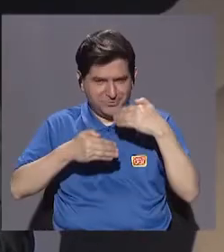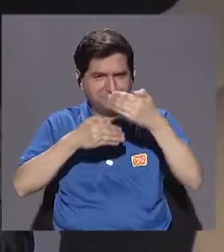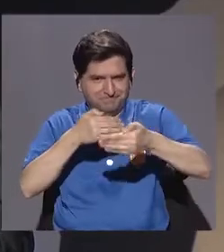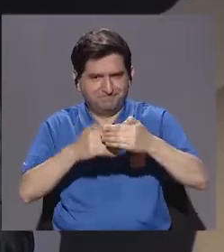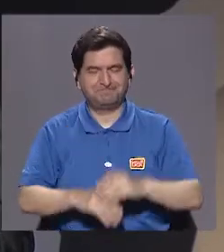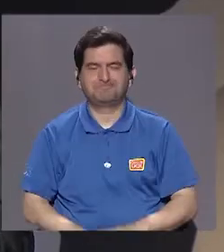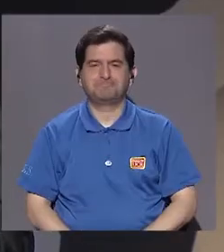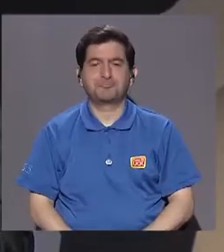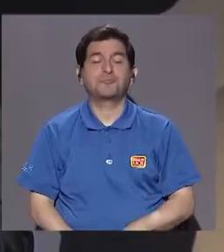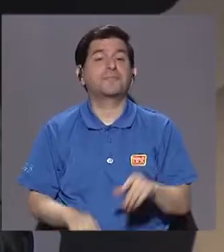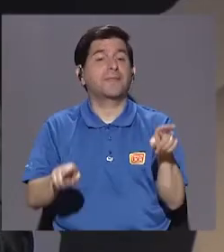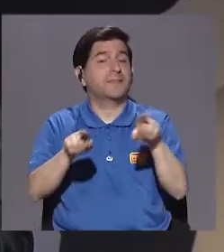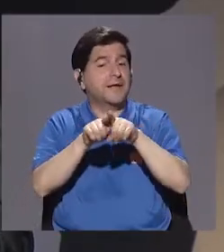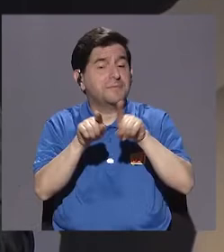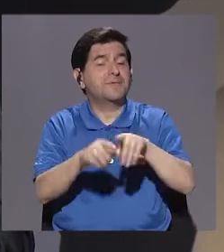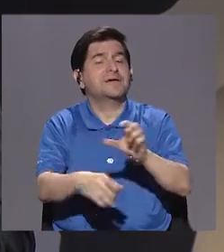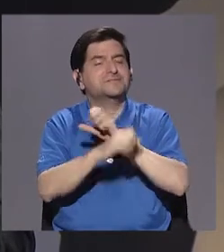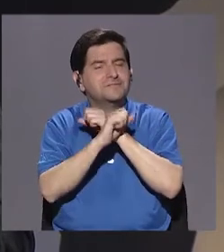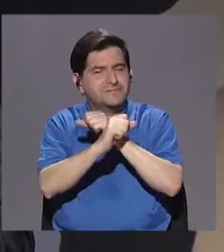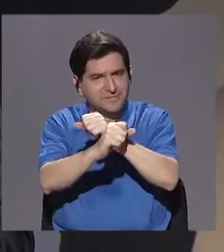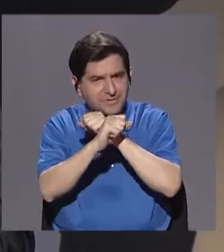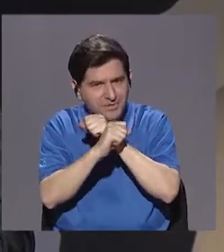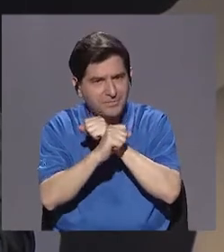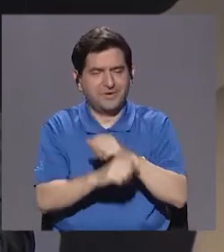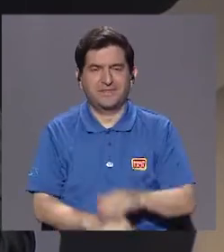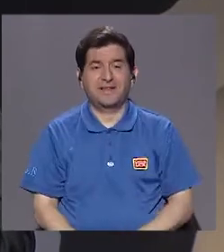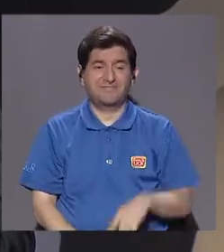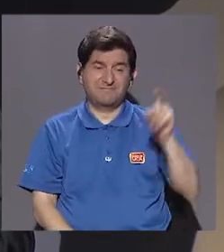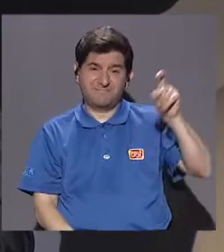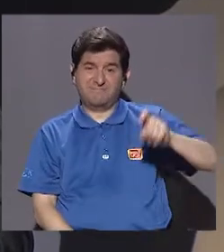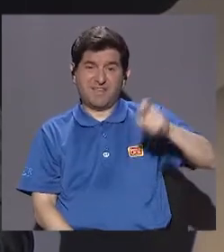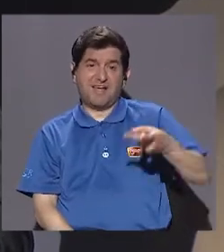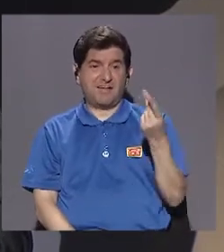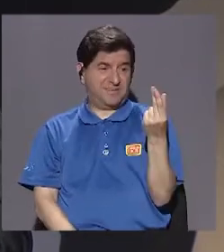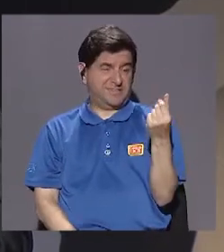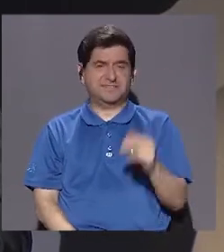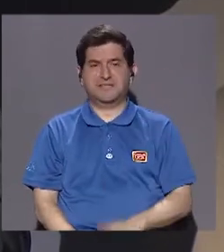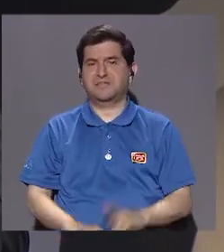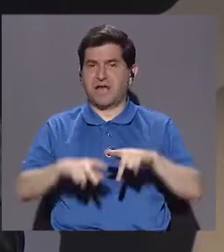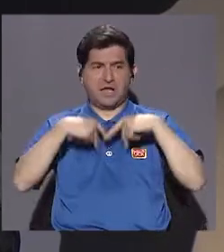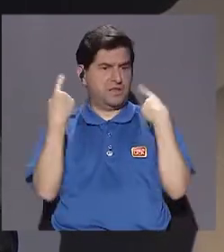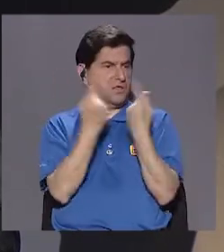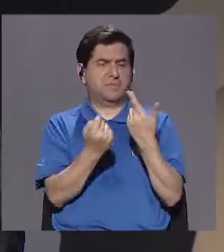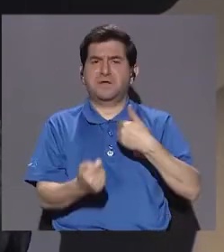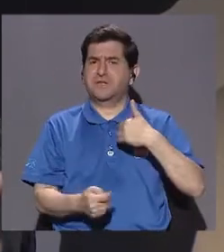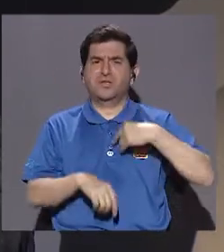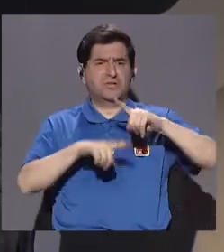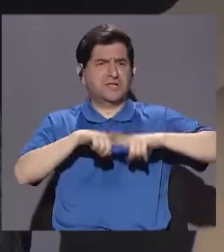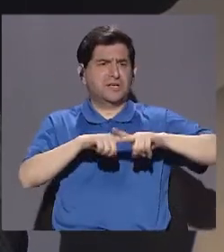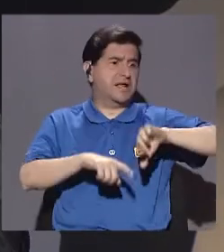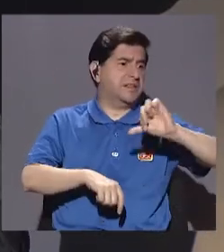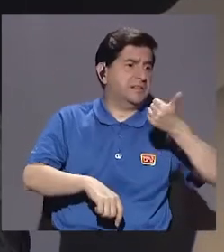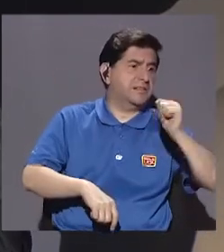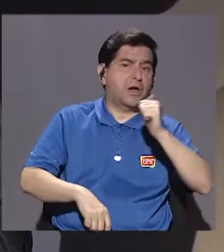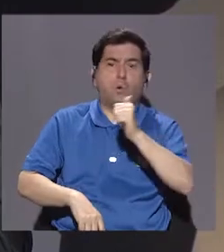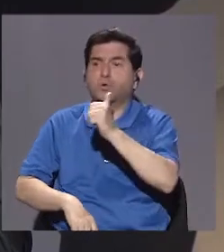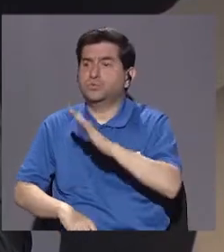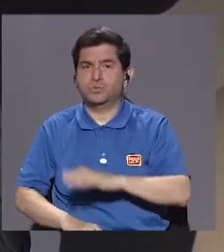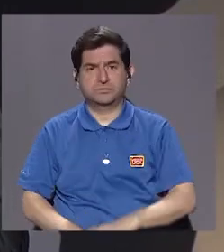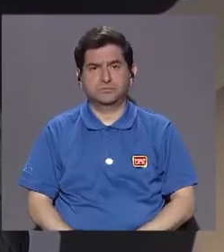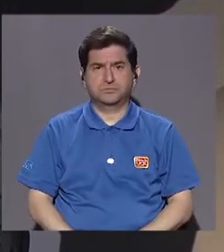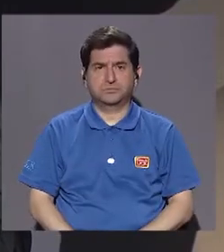momento y por otro lado también para garantizar que por esa necesidad de dinero o que el partido no tenga que depender de terceros